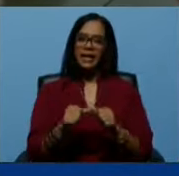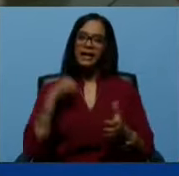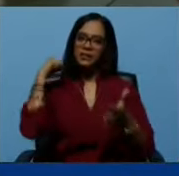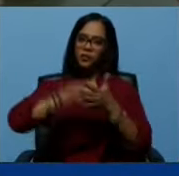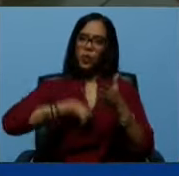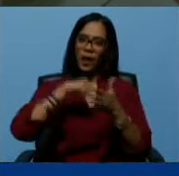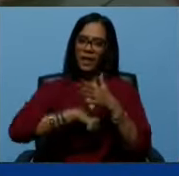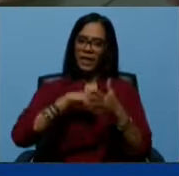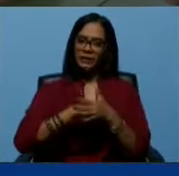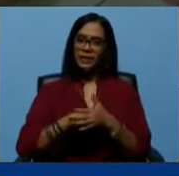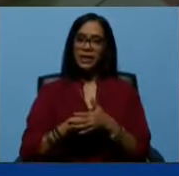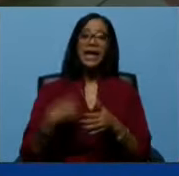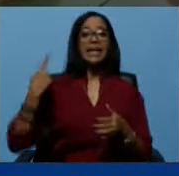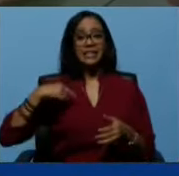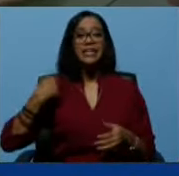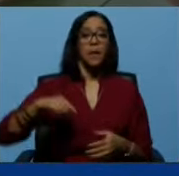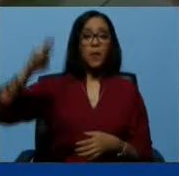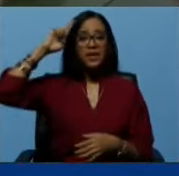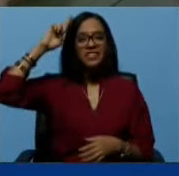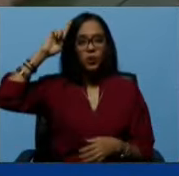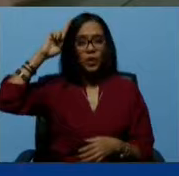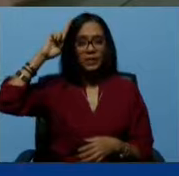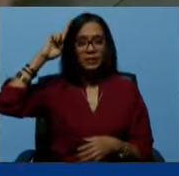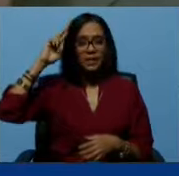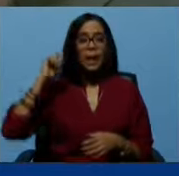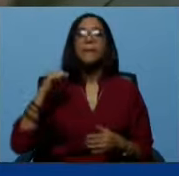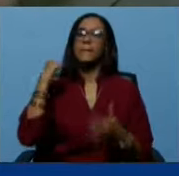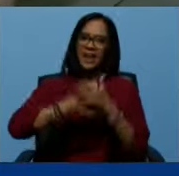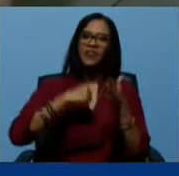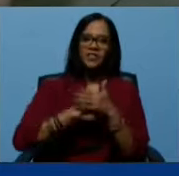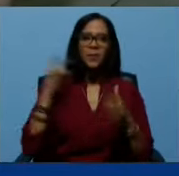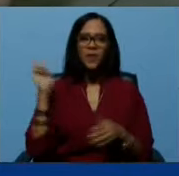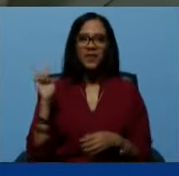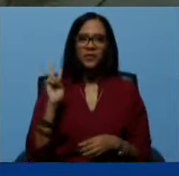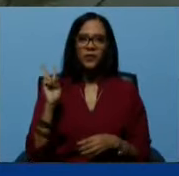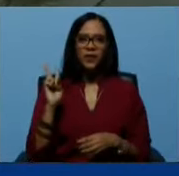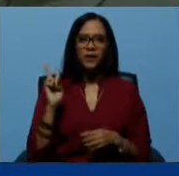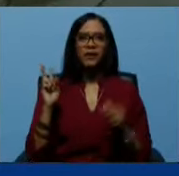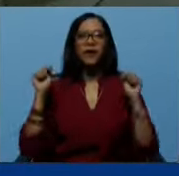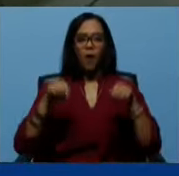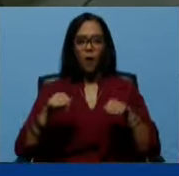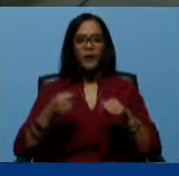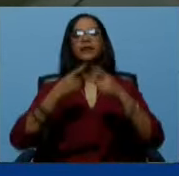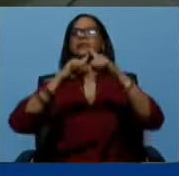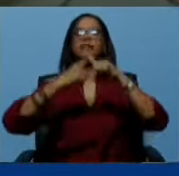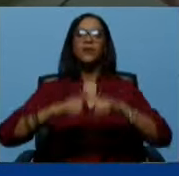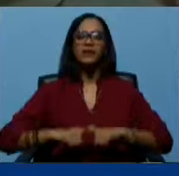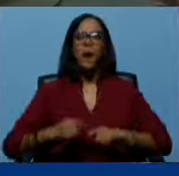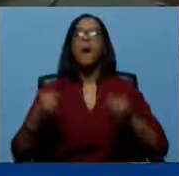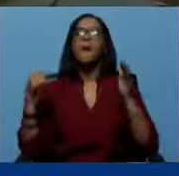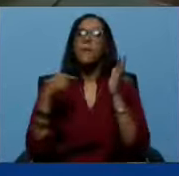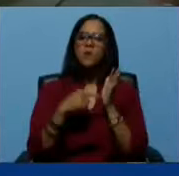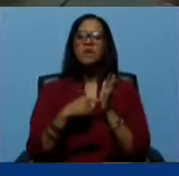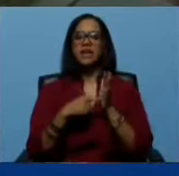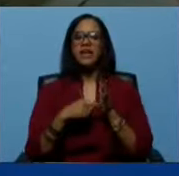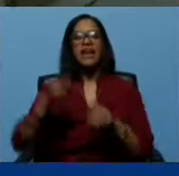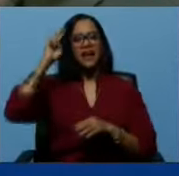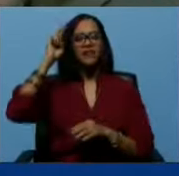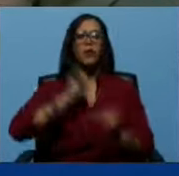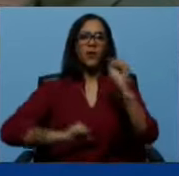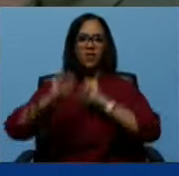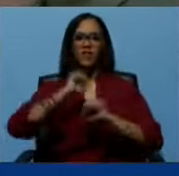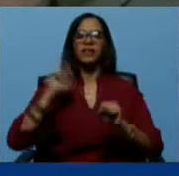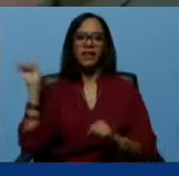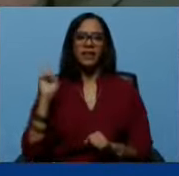batalla, y si teníamos razones para luchar por Venezuela, hoy se han multiplicado por mil las razones por defender a